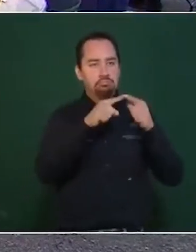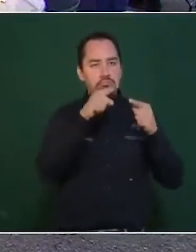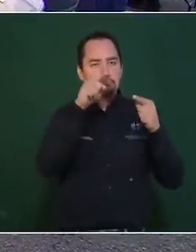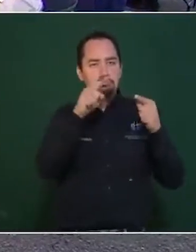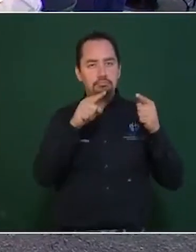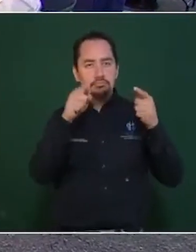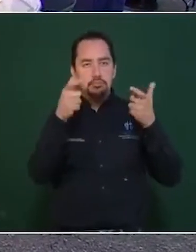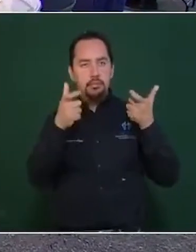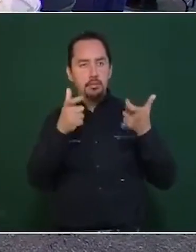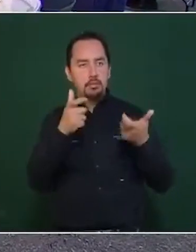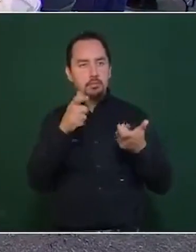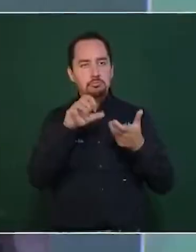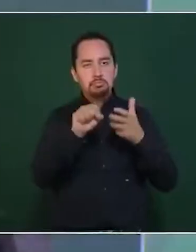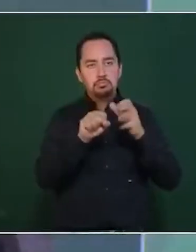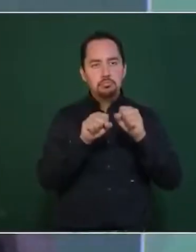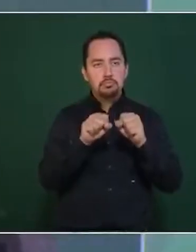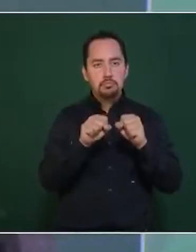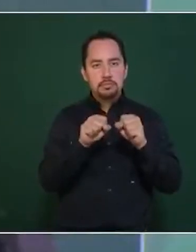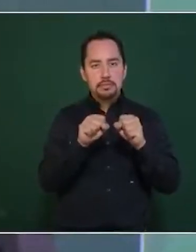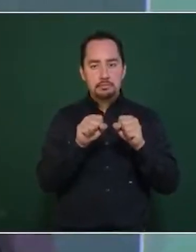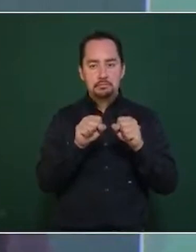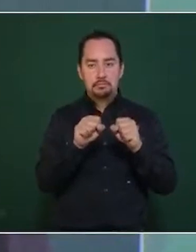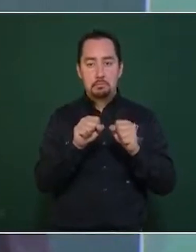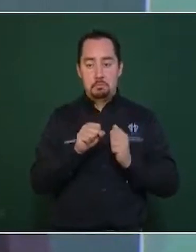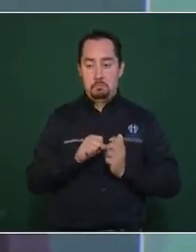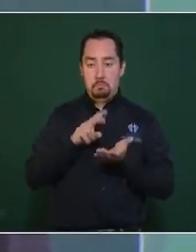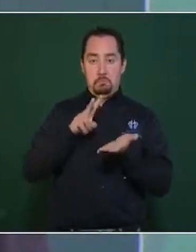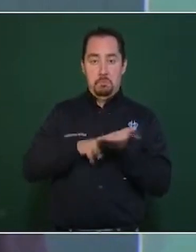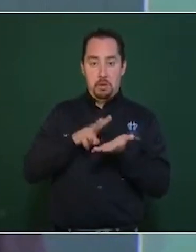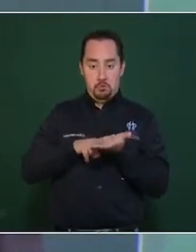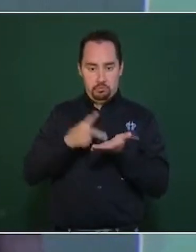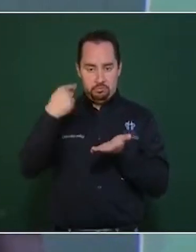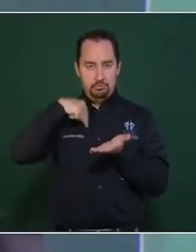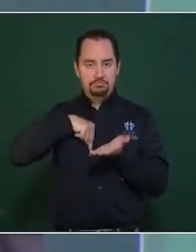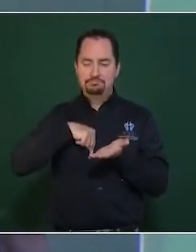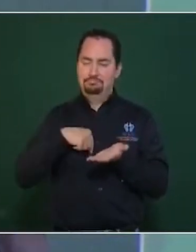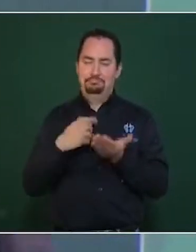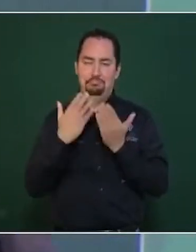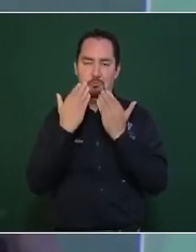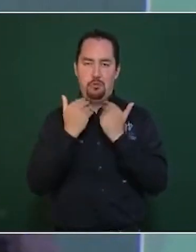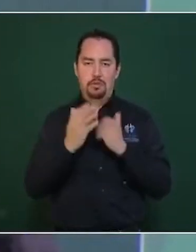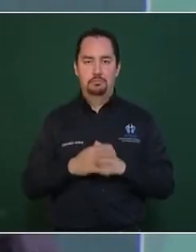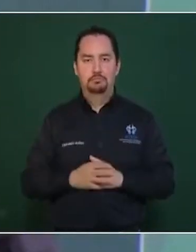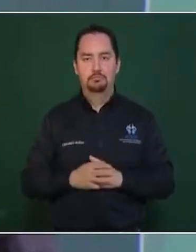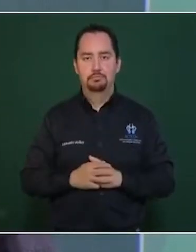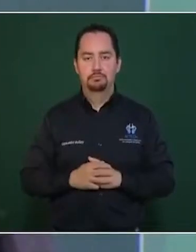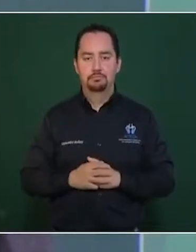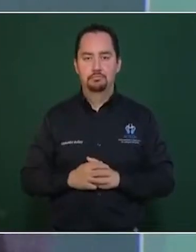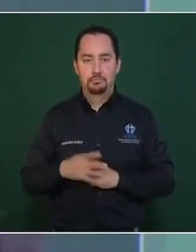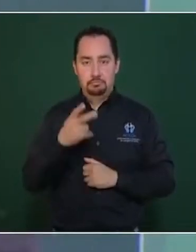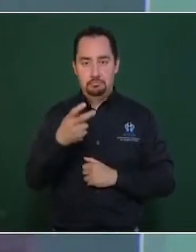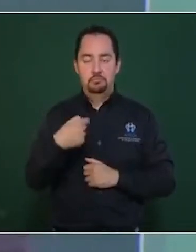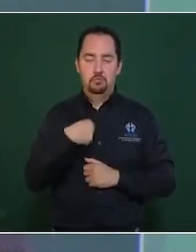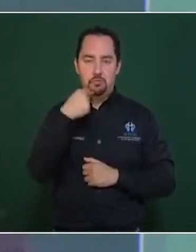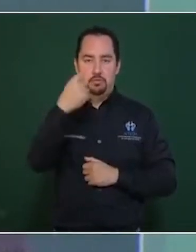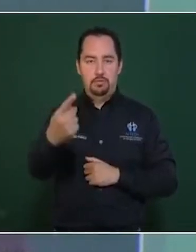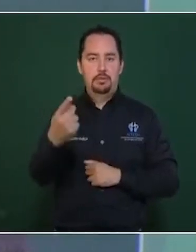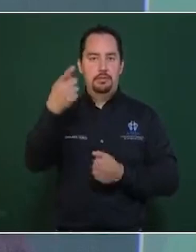y sin escrúpulos morales de ninguna índole. Eso lo expresé en la